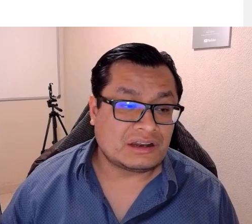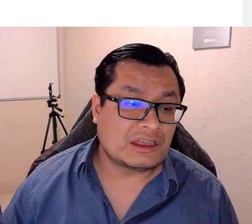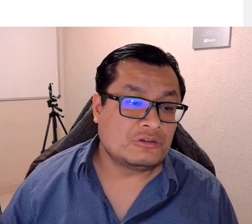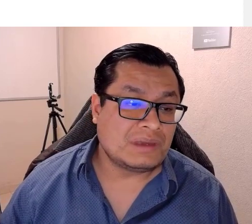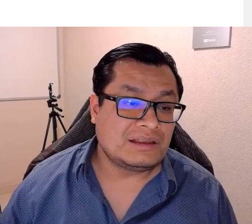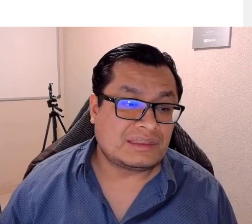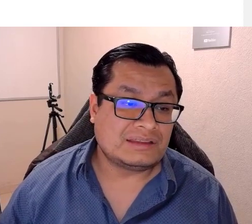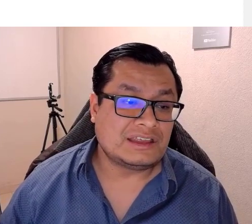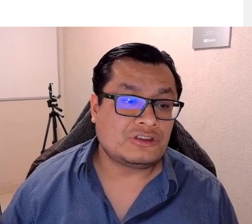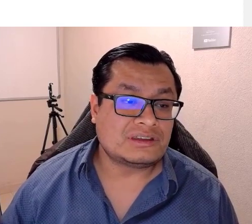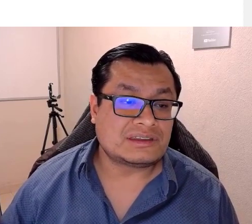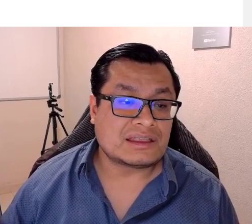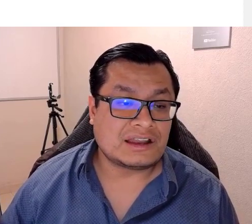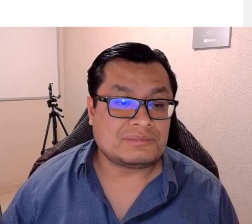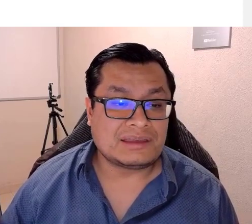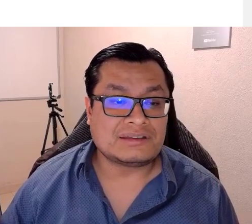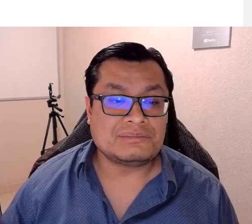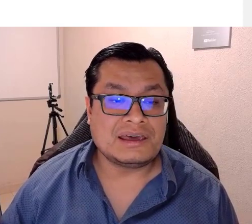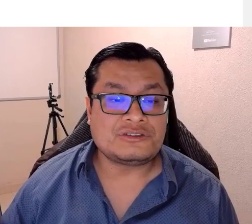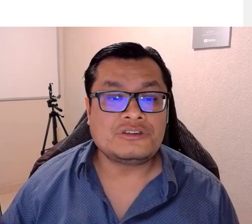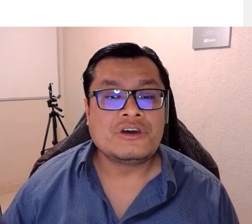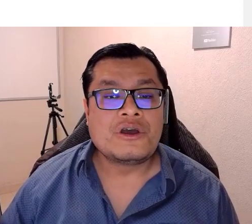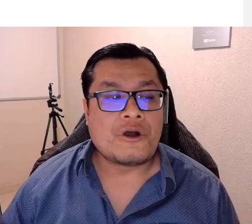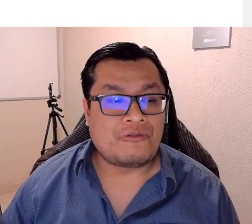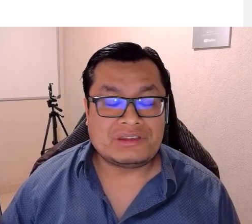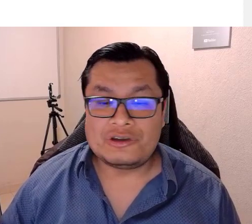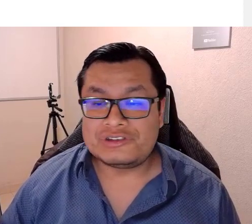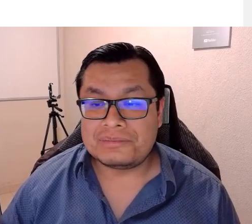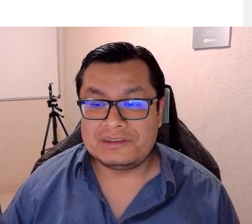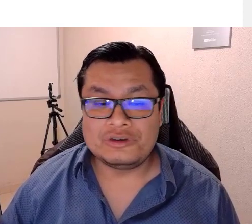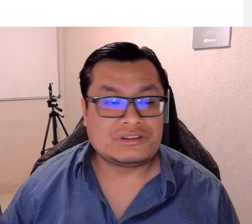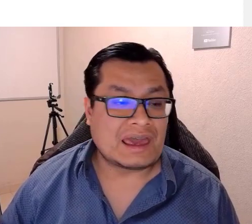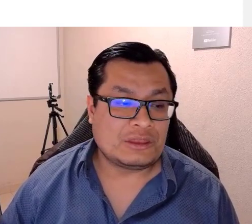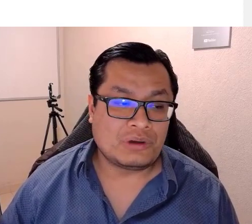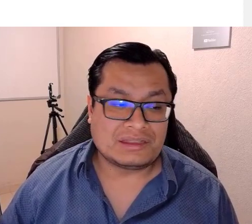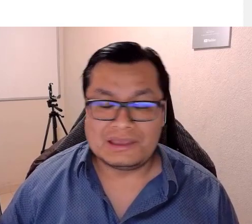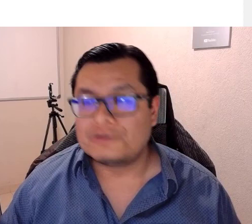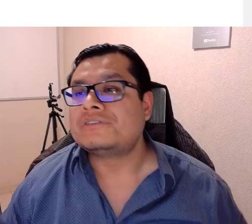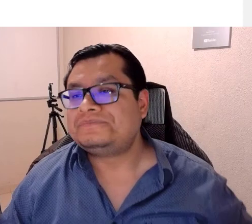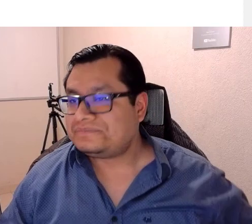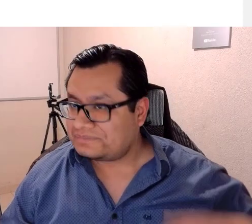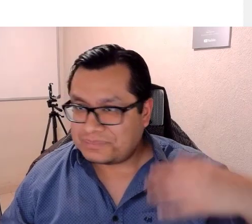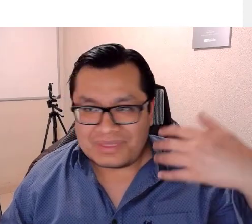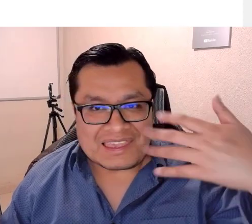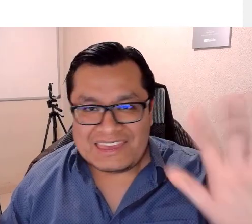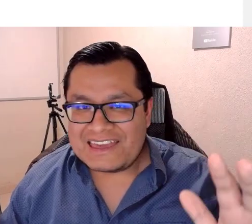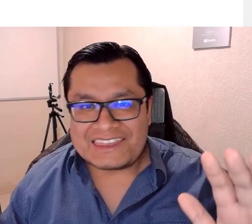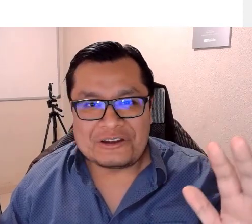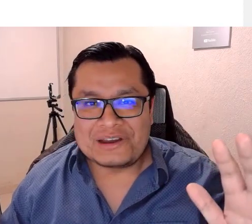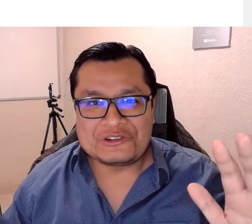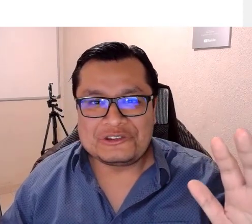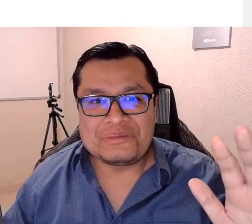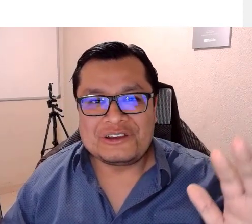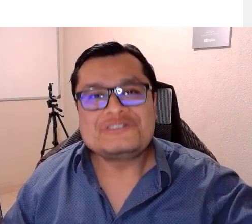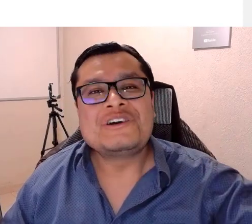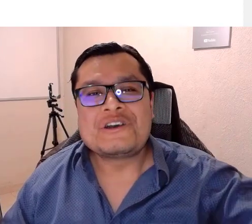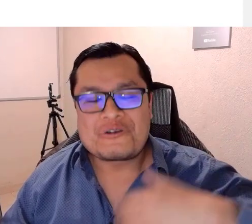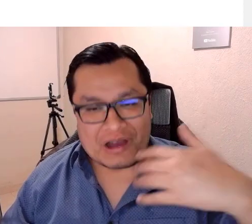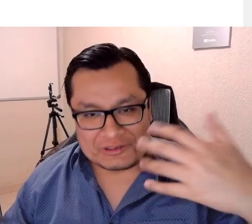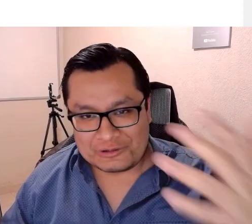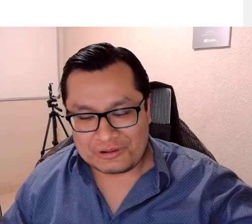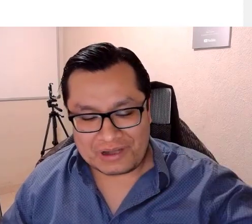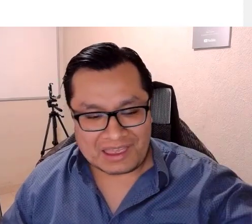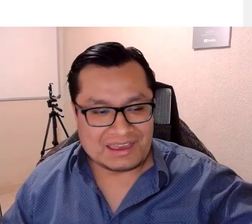631 mil 363 maestras y maestros ofrecen los servicios educativos. Y ya quiero ver sus números